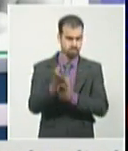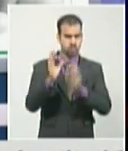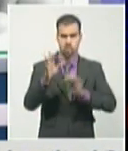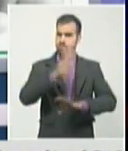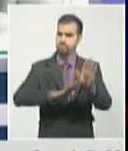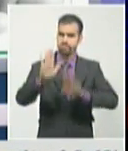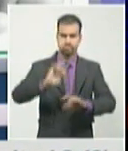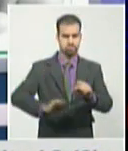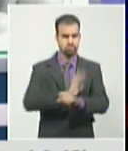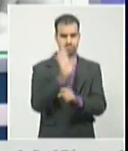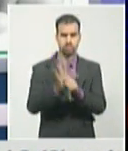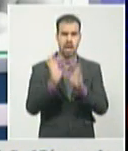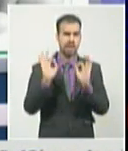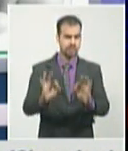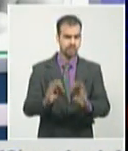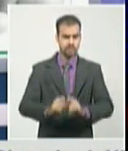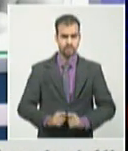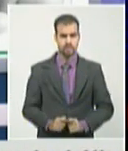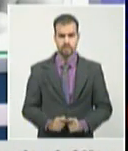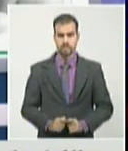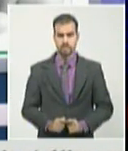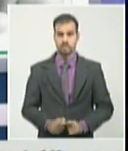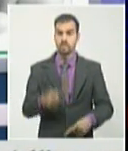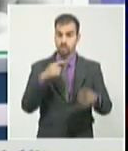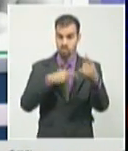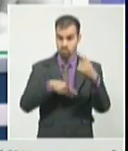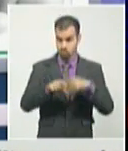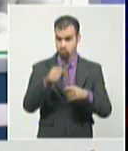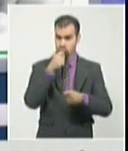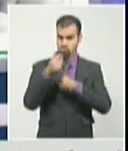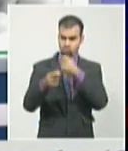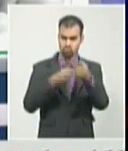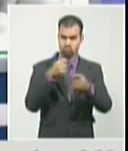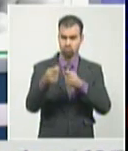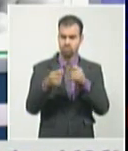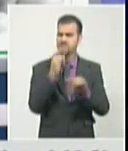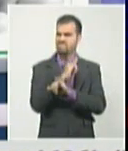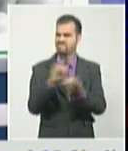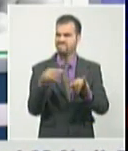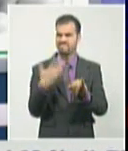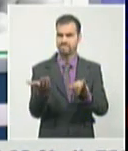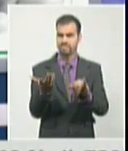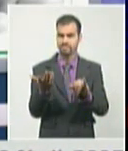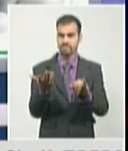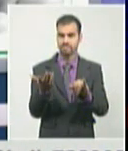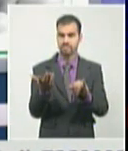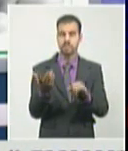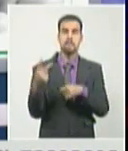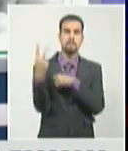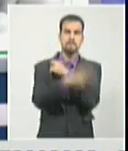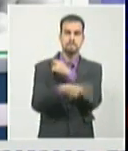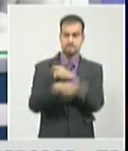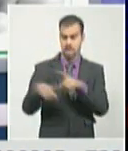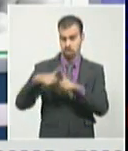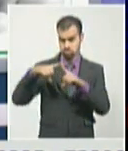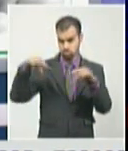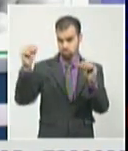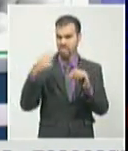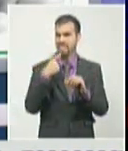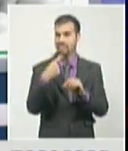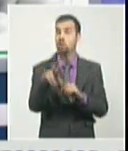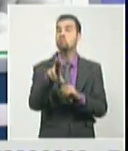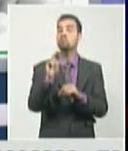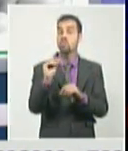virus sars kof 2 hoy los medios de prensa reportaban como noticia que en japon reportaba a la existencia de una nueva cepa